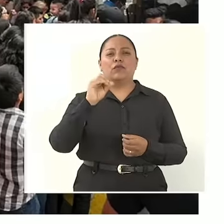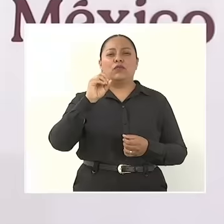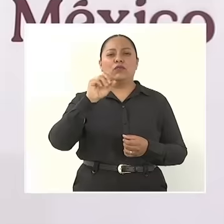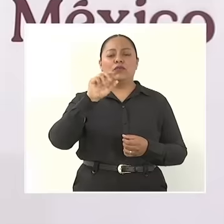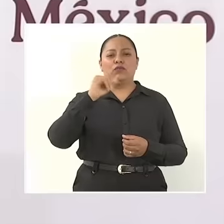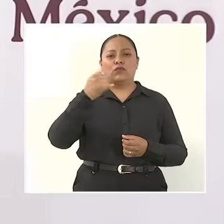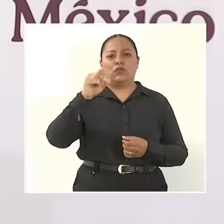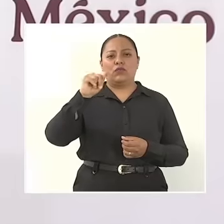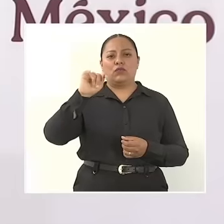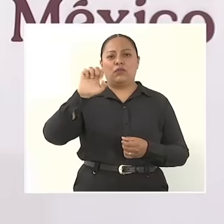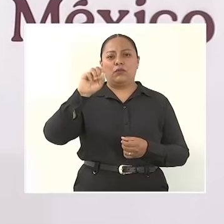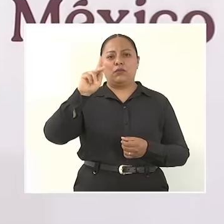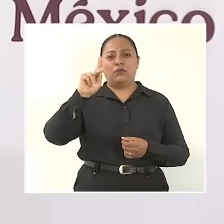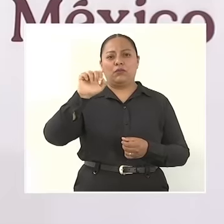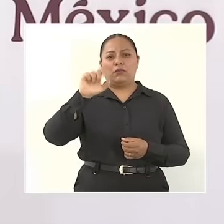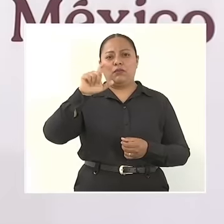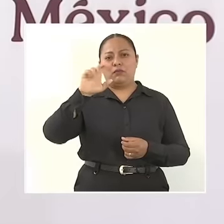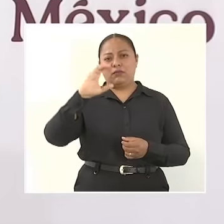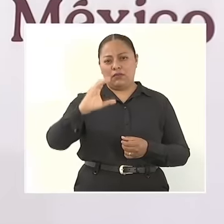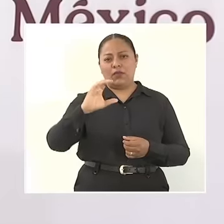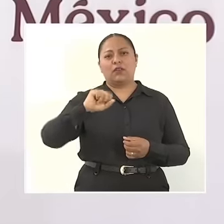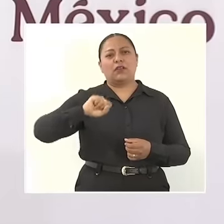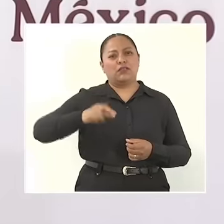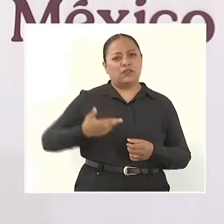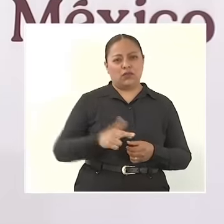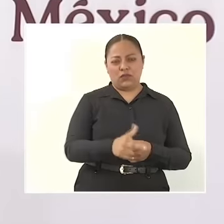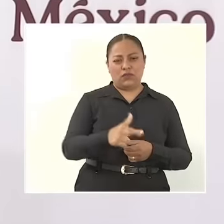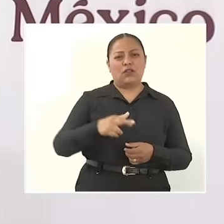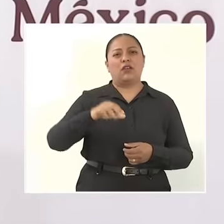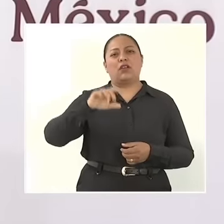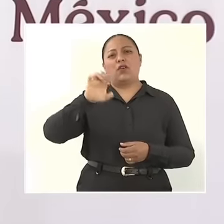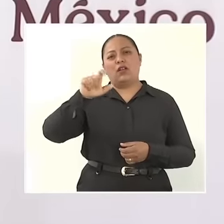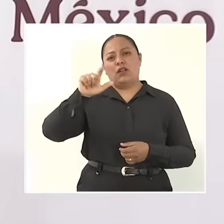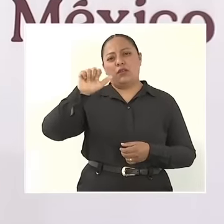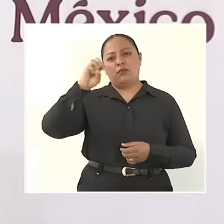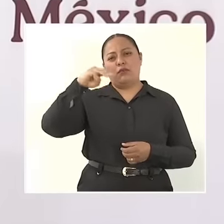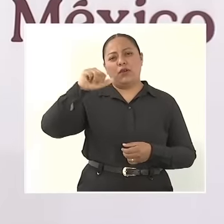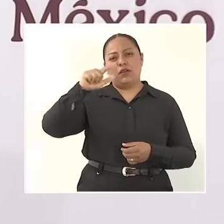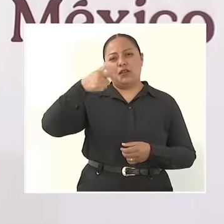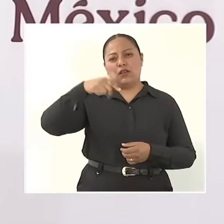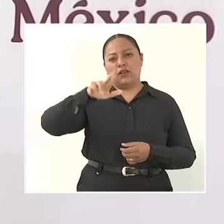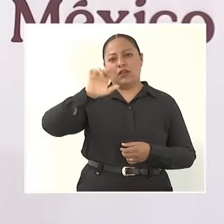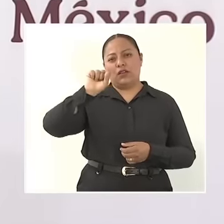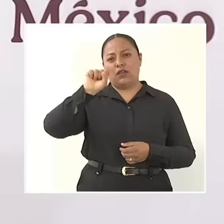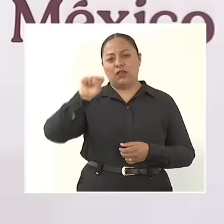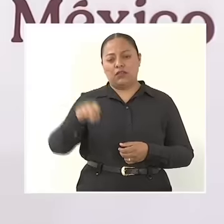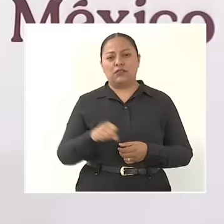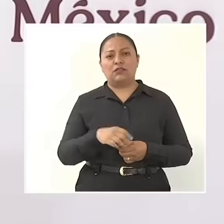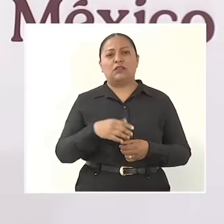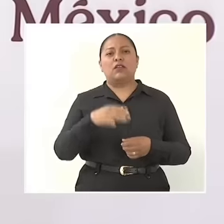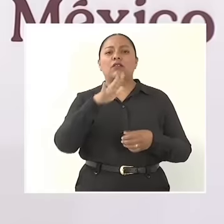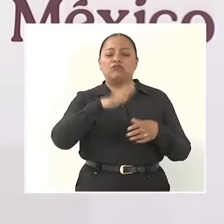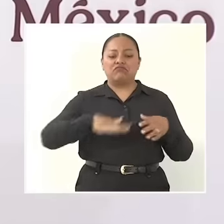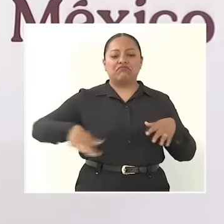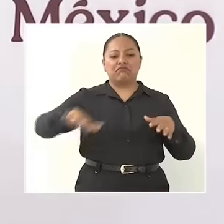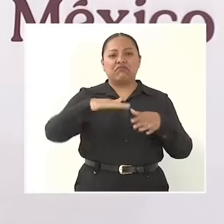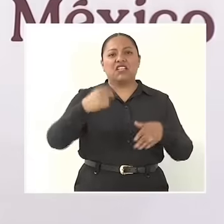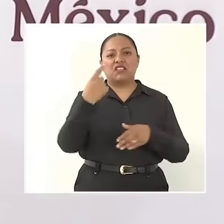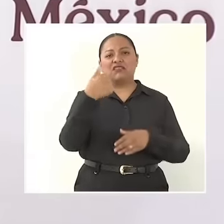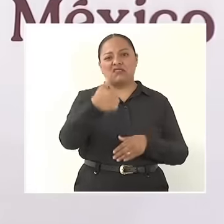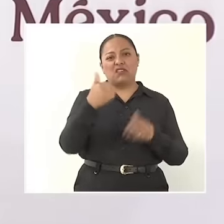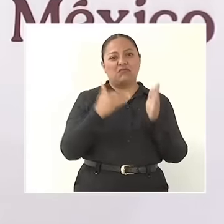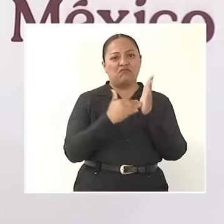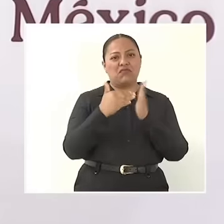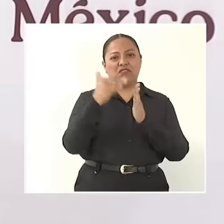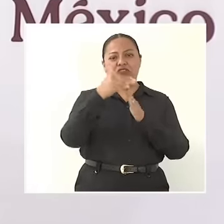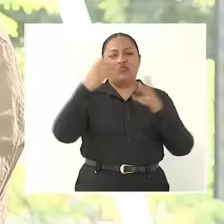Escobedo, Querétaro, San Juan del Río, El Marqués y Colón. Población beneficiada, más de cerca de 6 millones de personas.